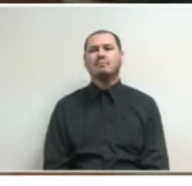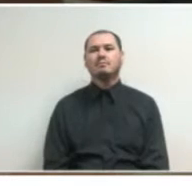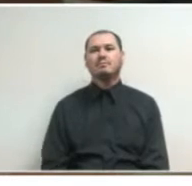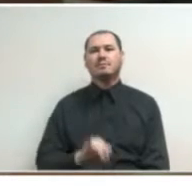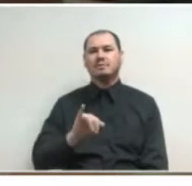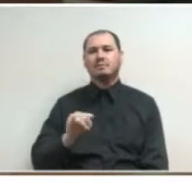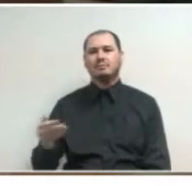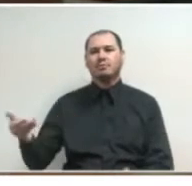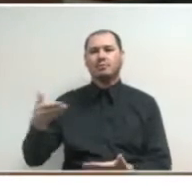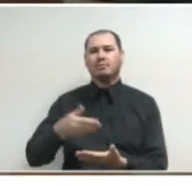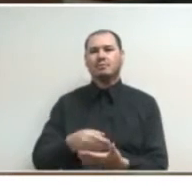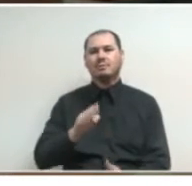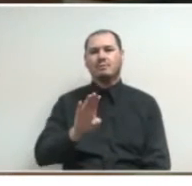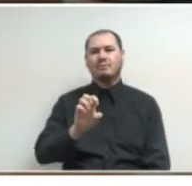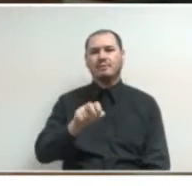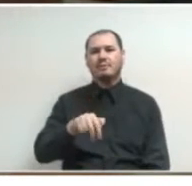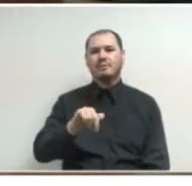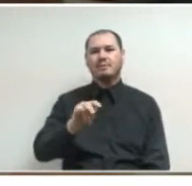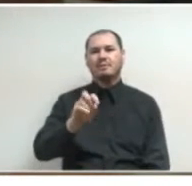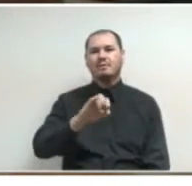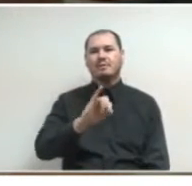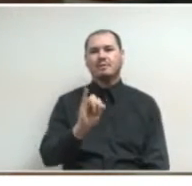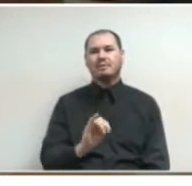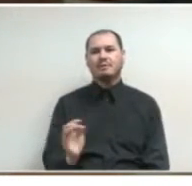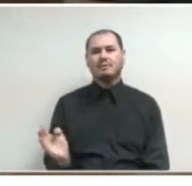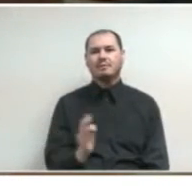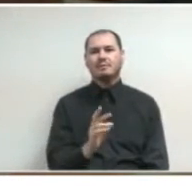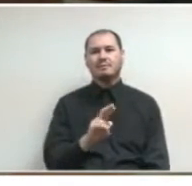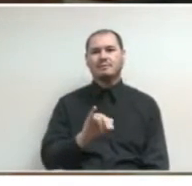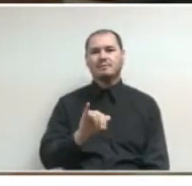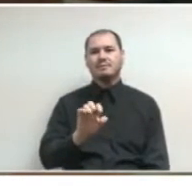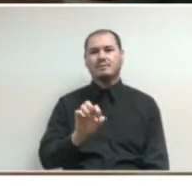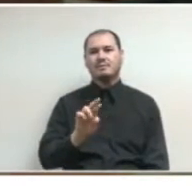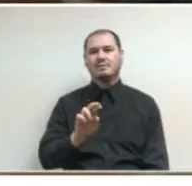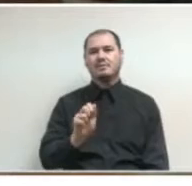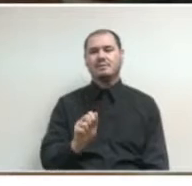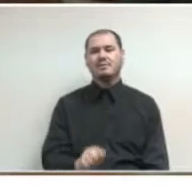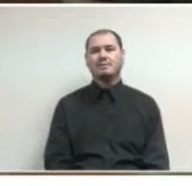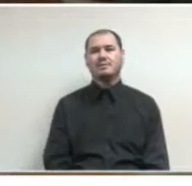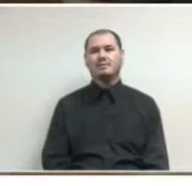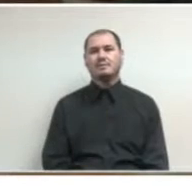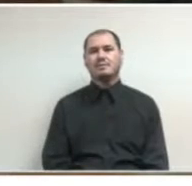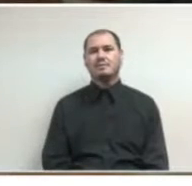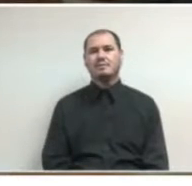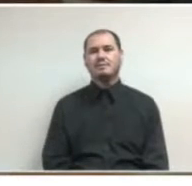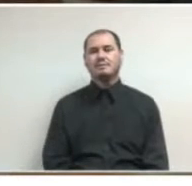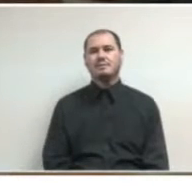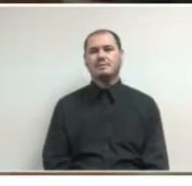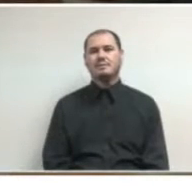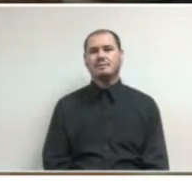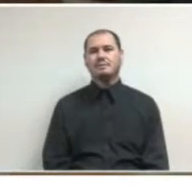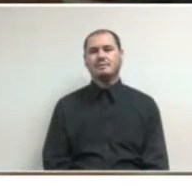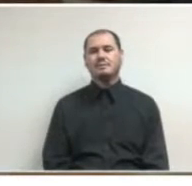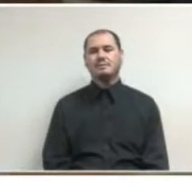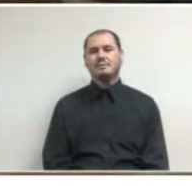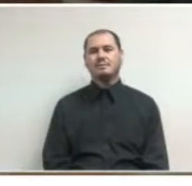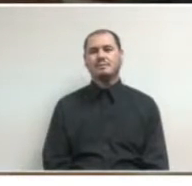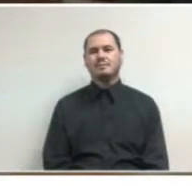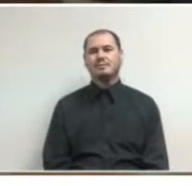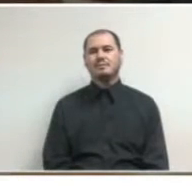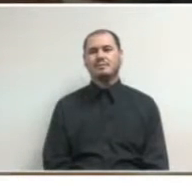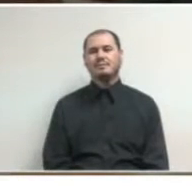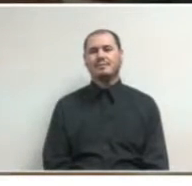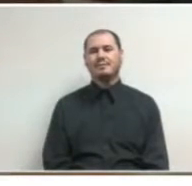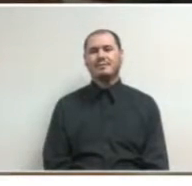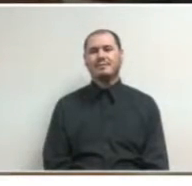Sí, Guanáramo. Y aceptado por el pleno. Ah, correcto. O aceptado con plenario. Si no hay otro tema.